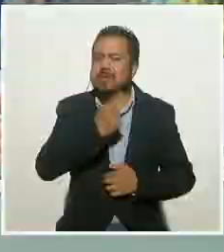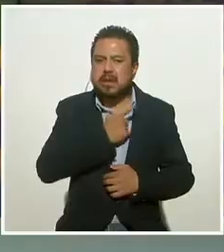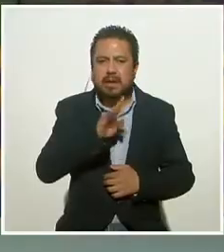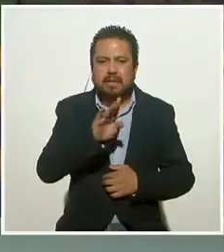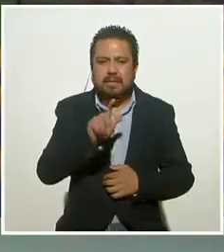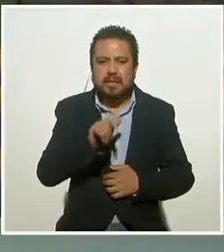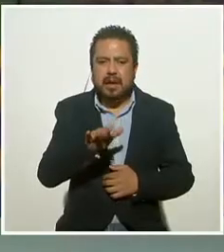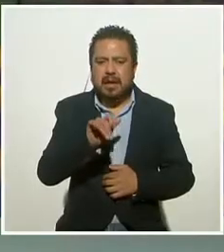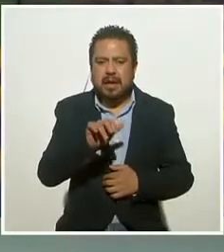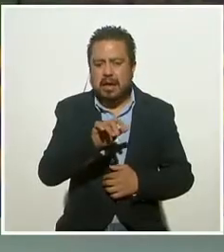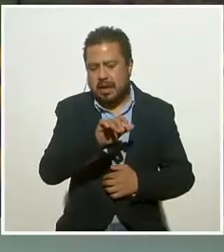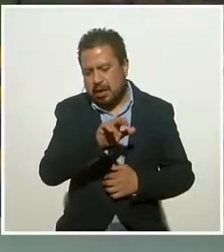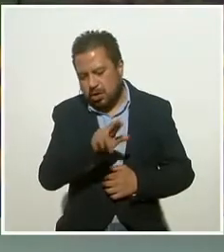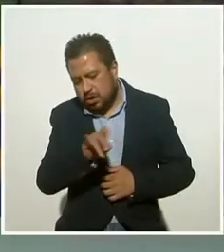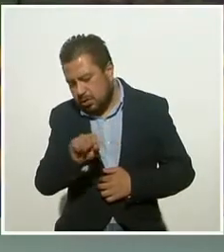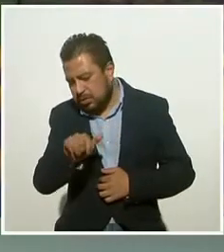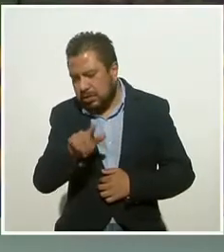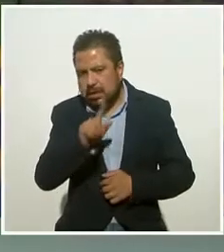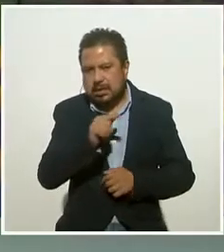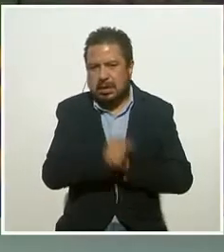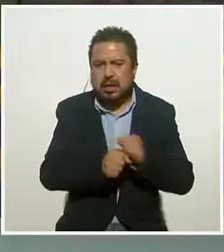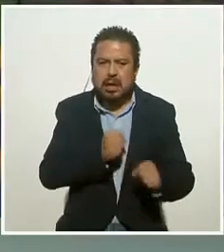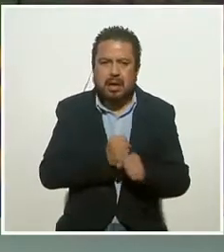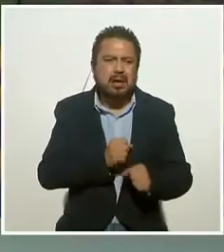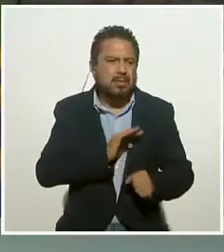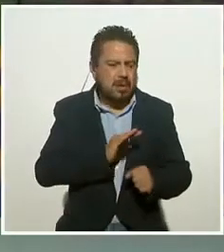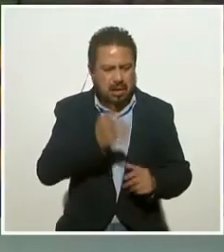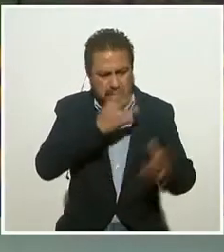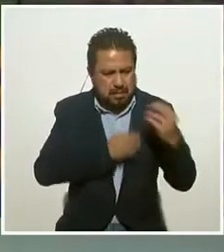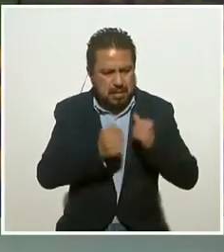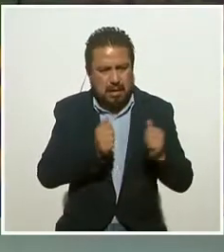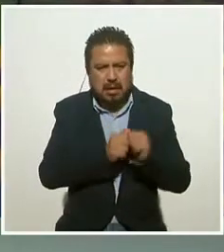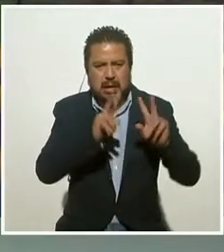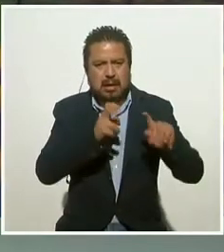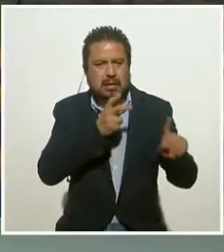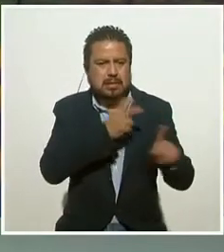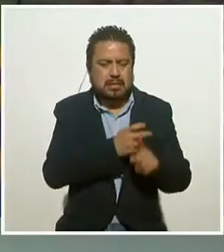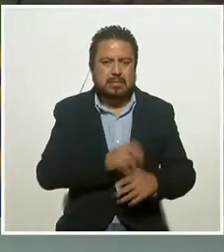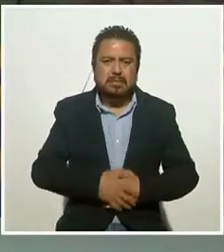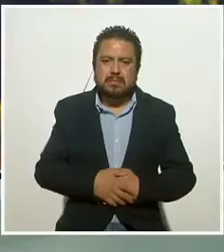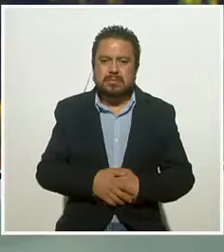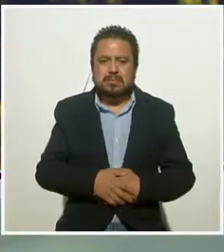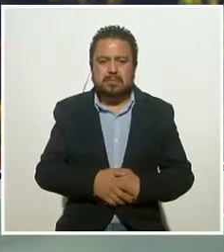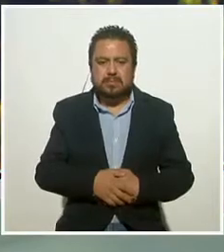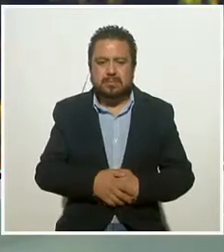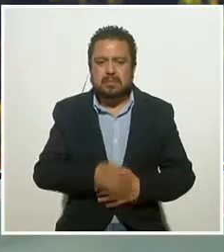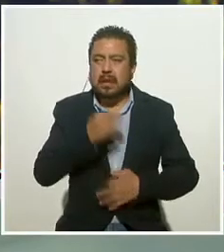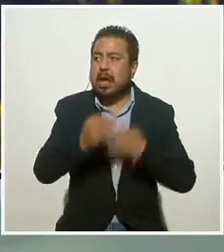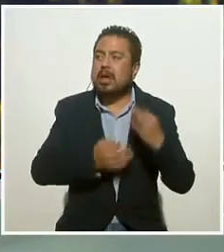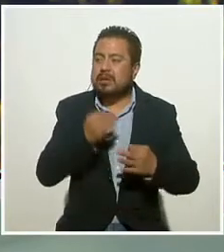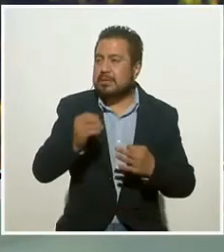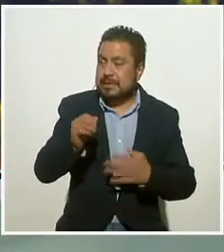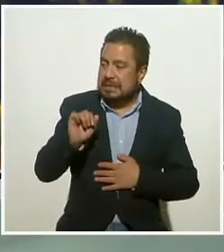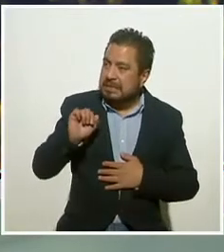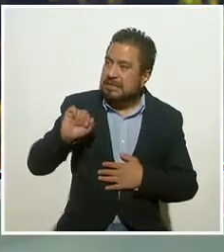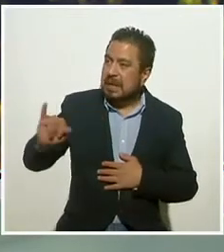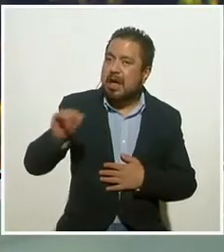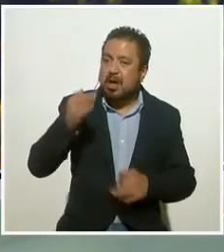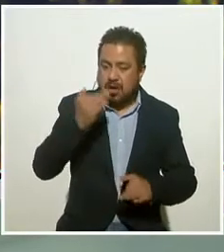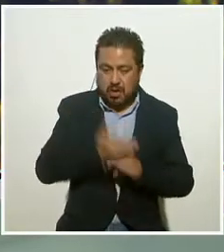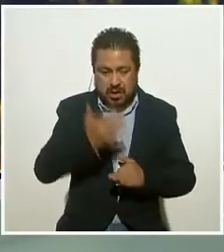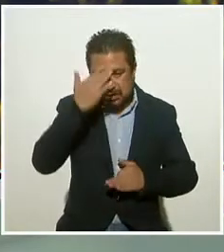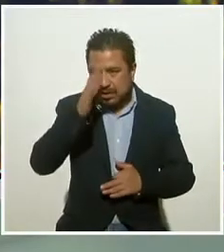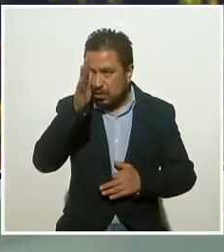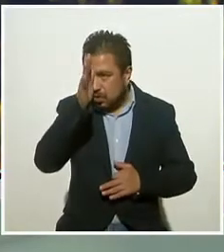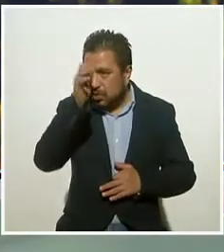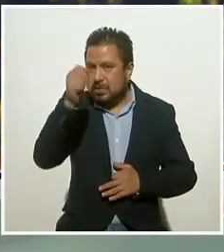Blanca Rosa Niembro, nos dice que si a los 70 años se puede aprender estos temas. La noticia es que sí. Hoy sabemos, hay un concepto